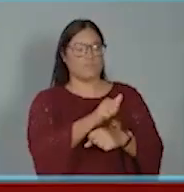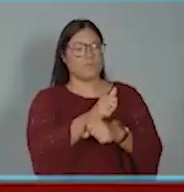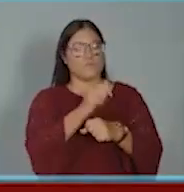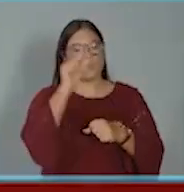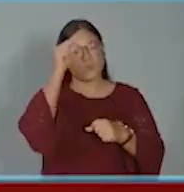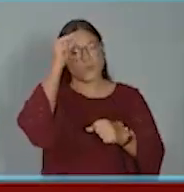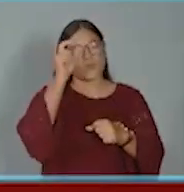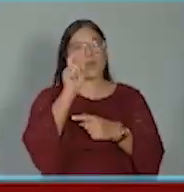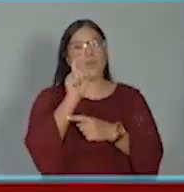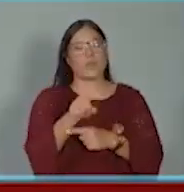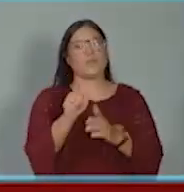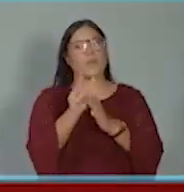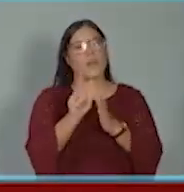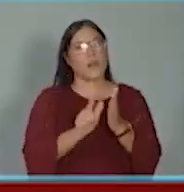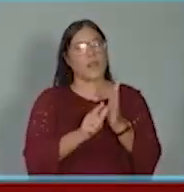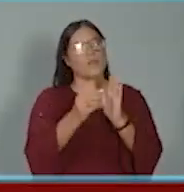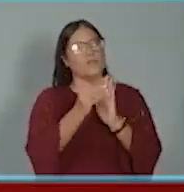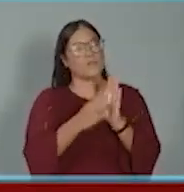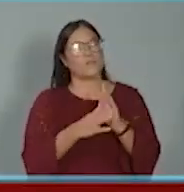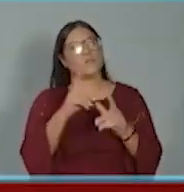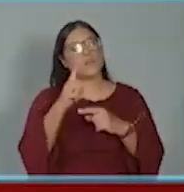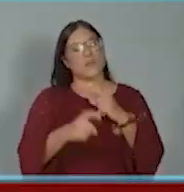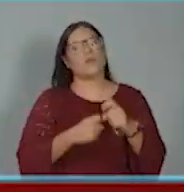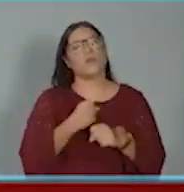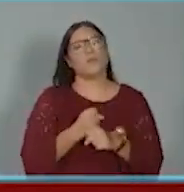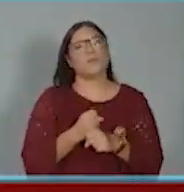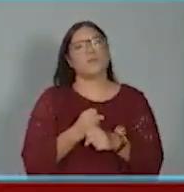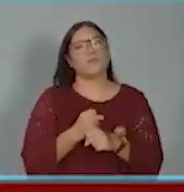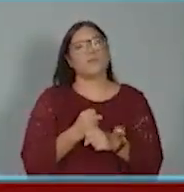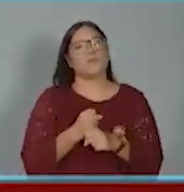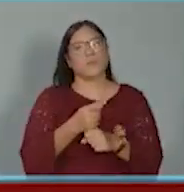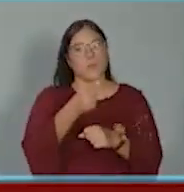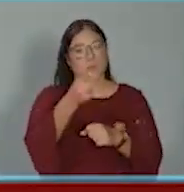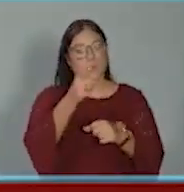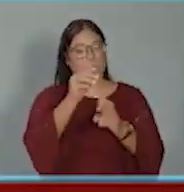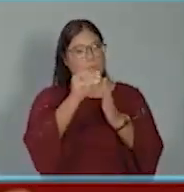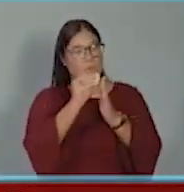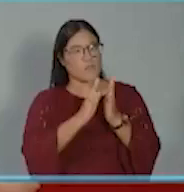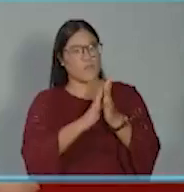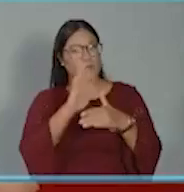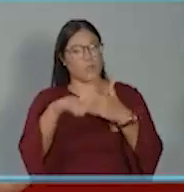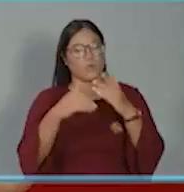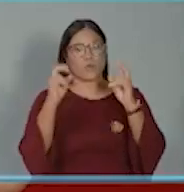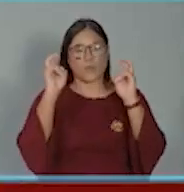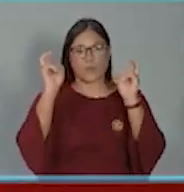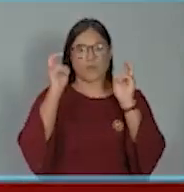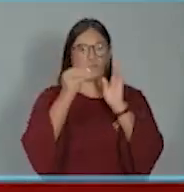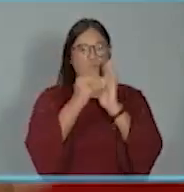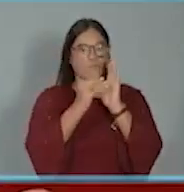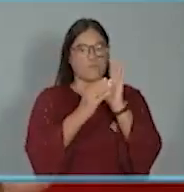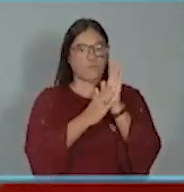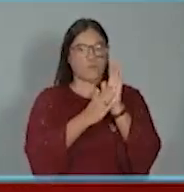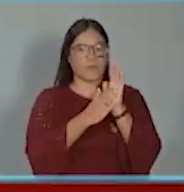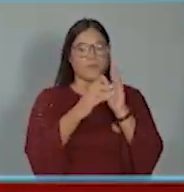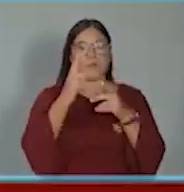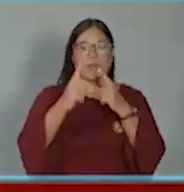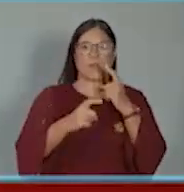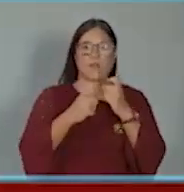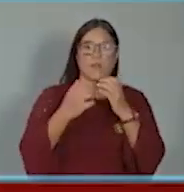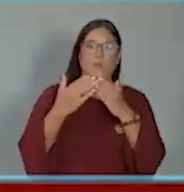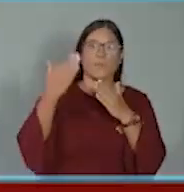se deben a la ley de presupuesto de cada año entonces Claro si tu presupuestaste todo el tema del empadronamiento en el año pasado